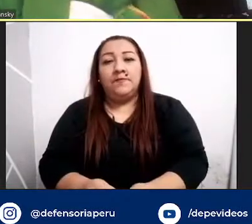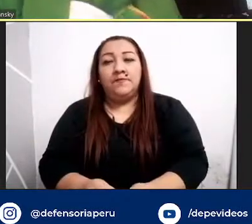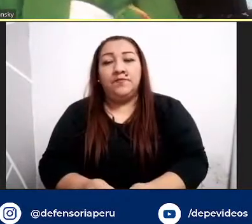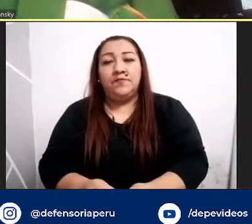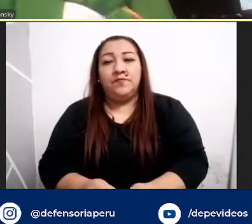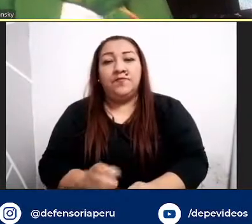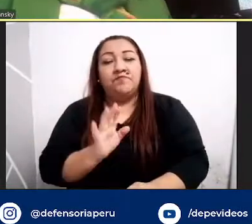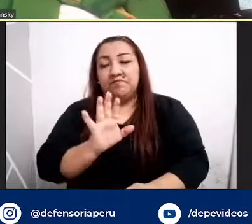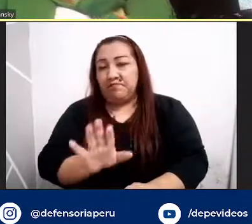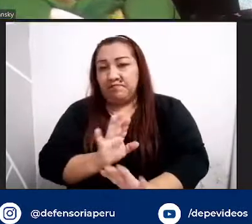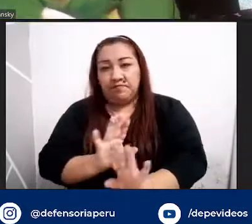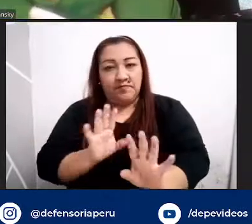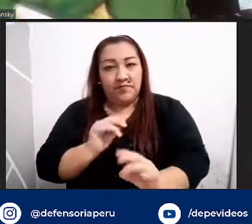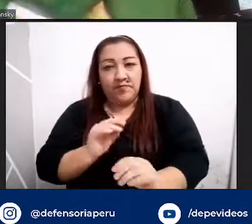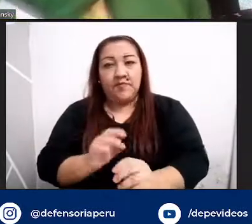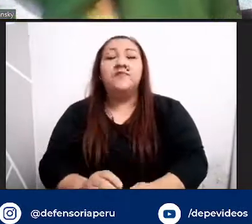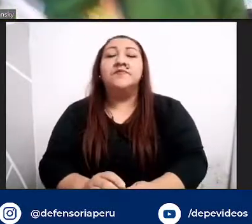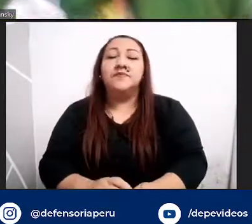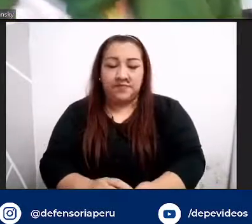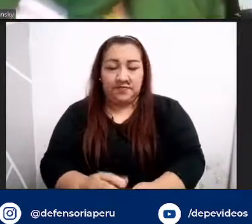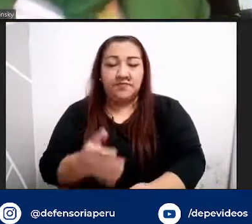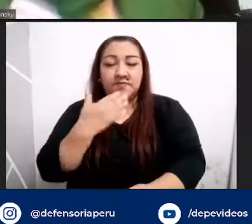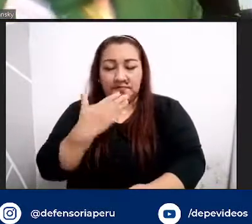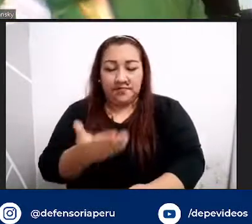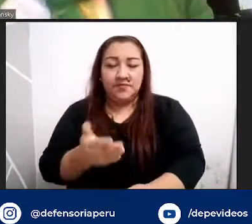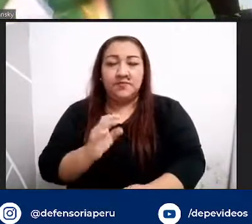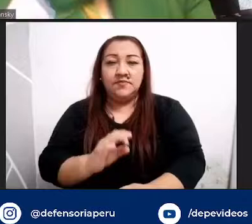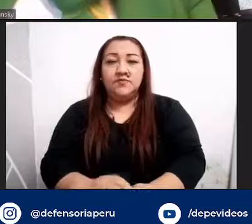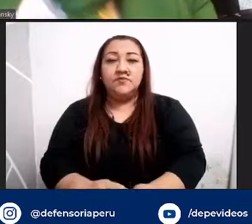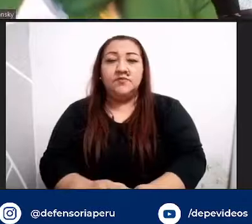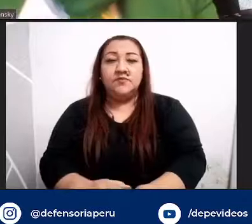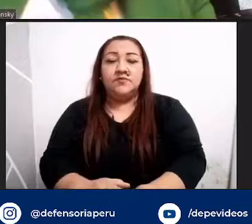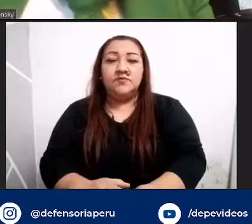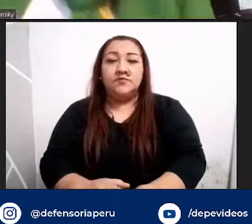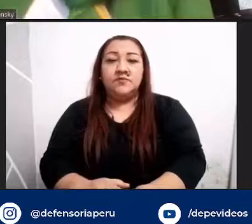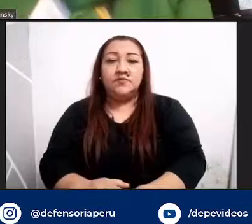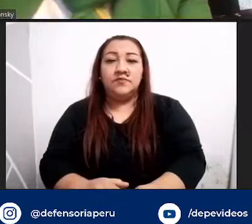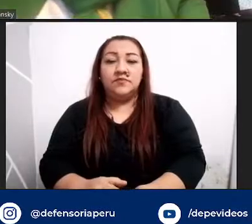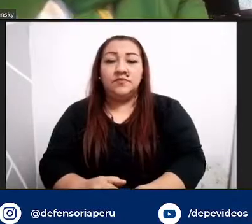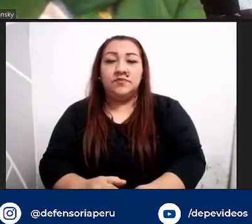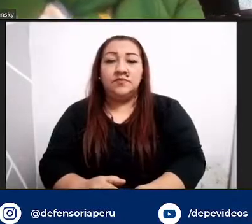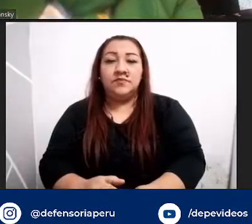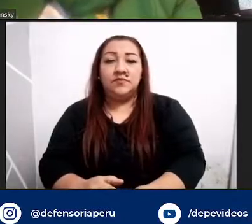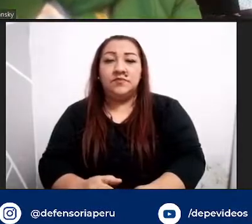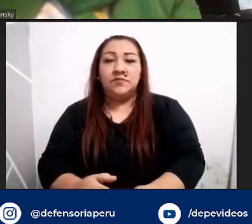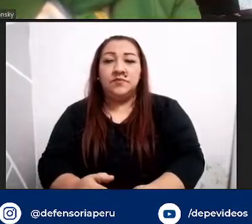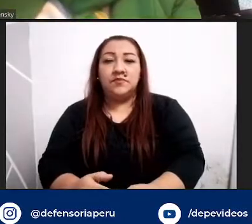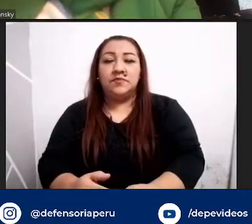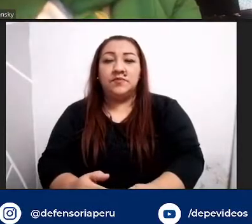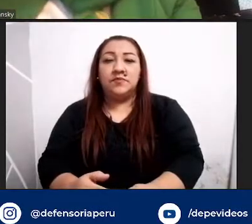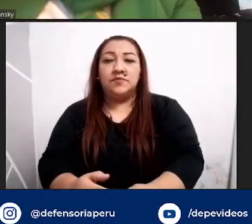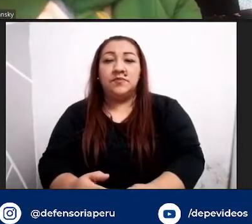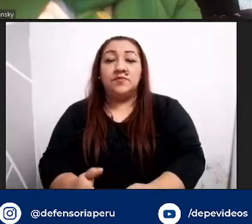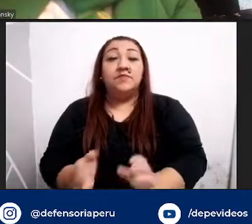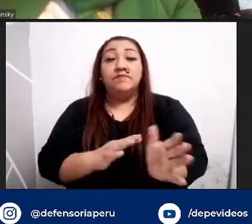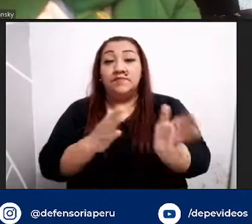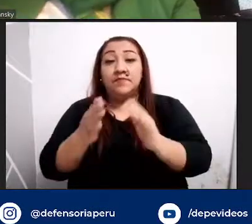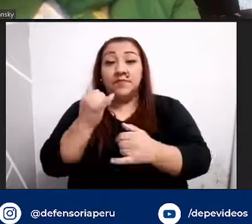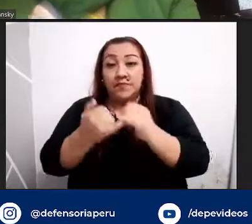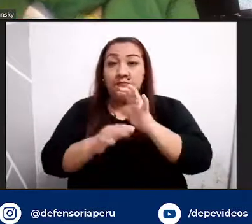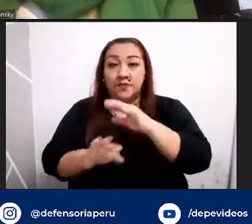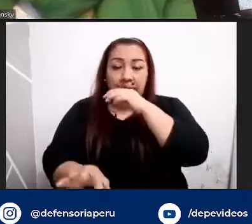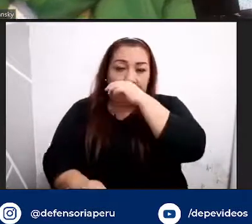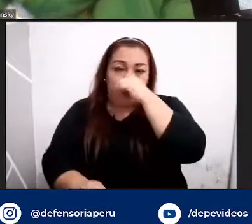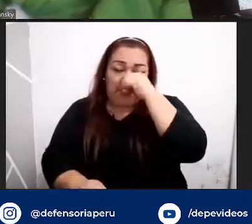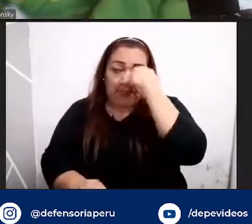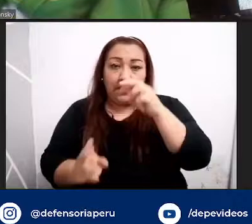quedo. Muchas gracias, doctora Kaplansky. Muy, muy interesante. En realidad ya estamos llegando al final de esta